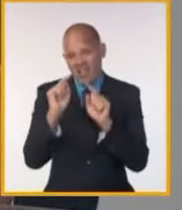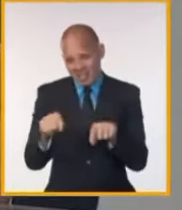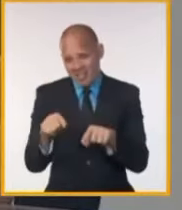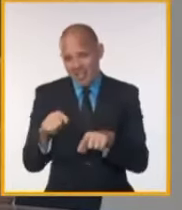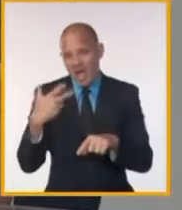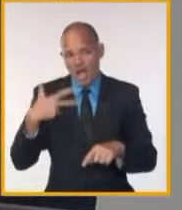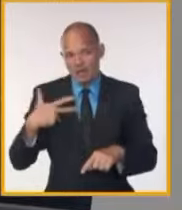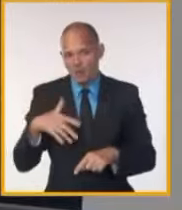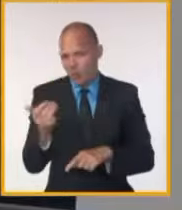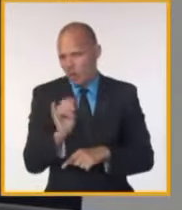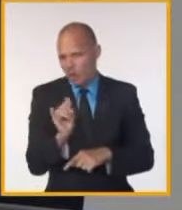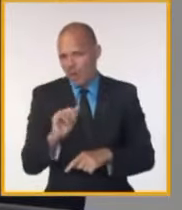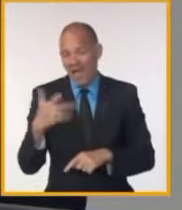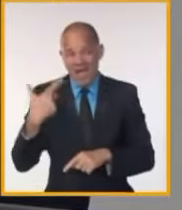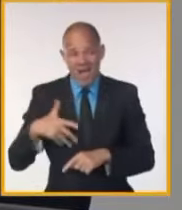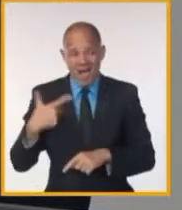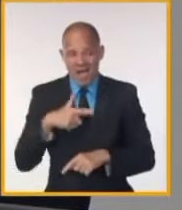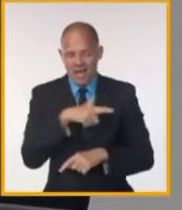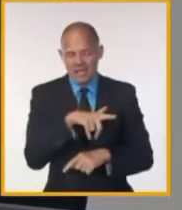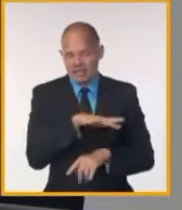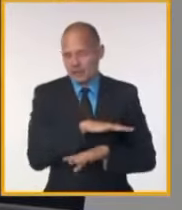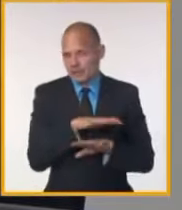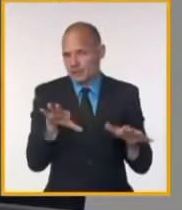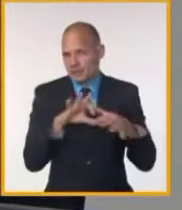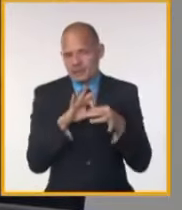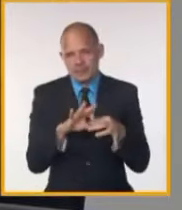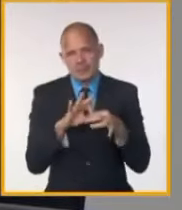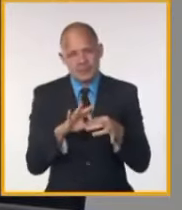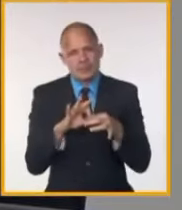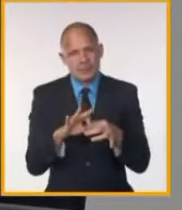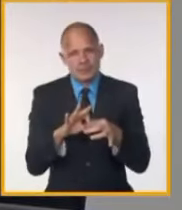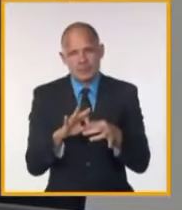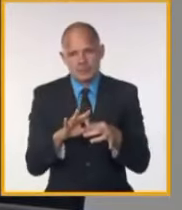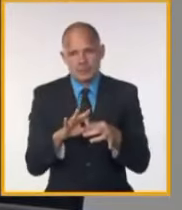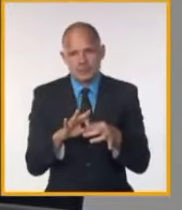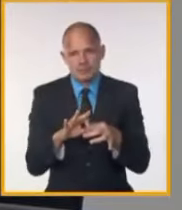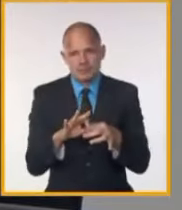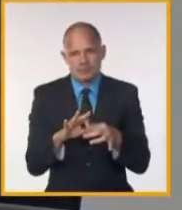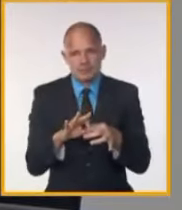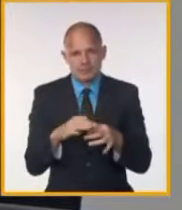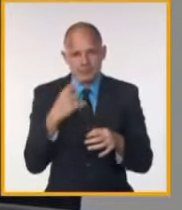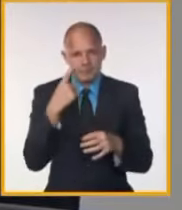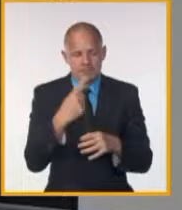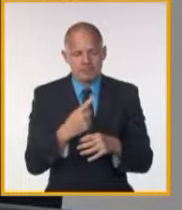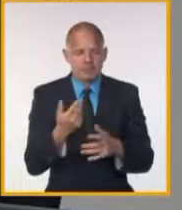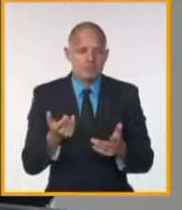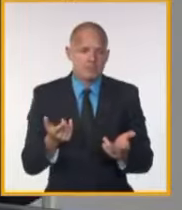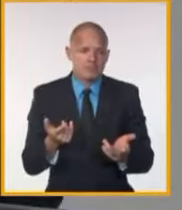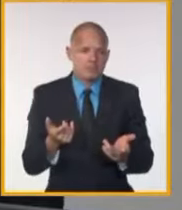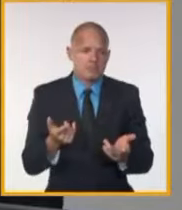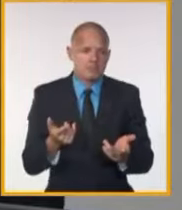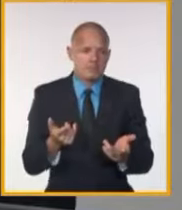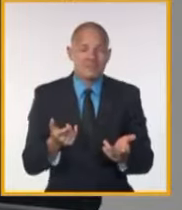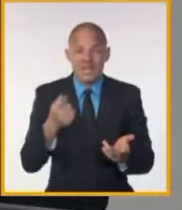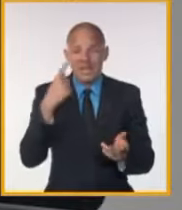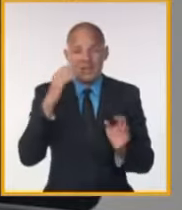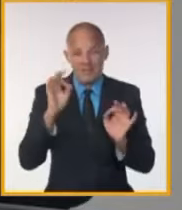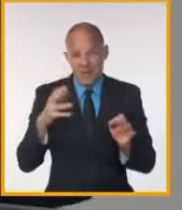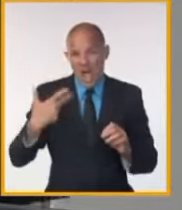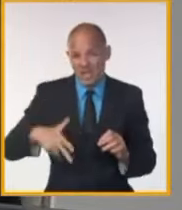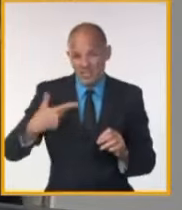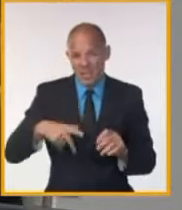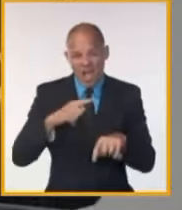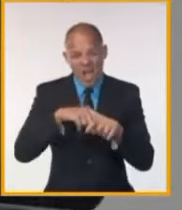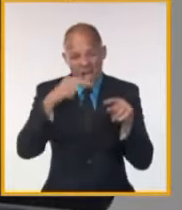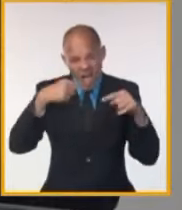desolador en Argentina Es sombrío realmente en Argentina están todavía ahora